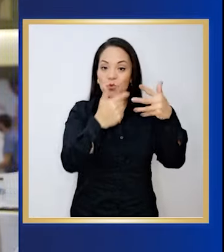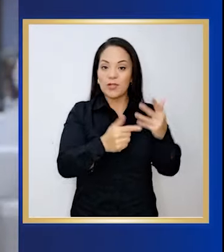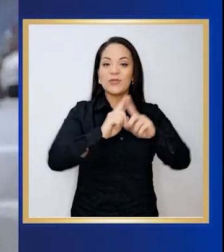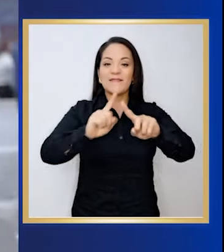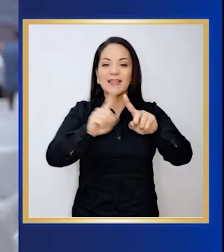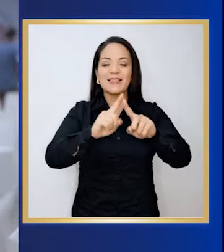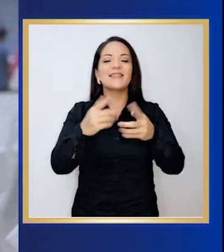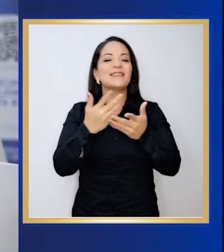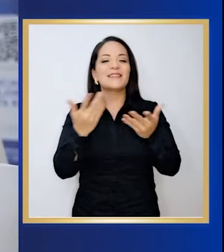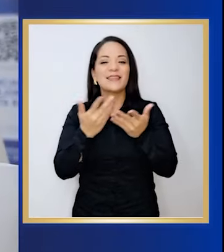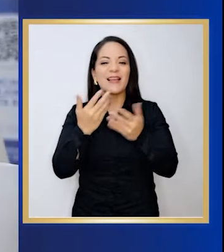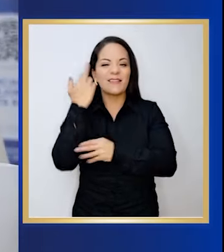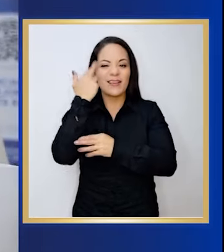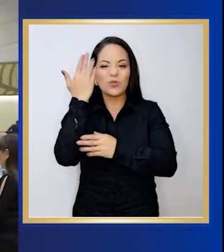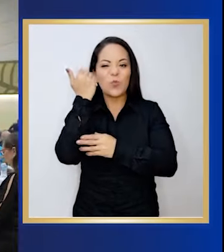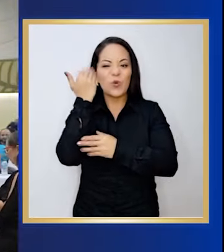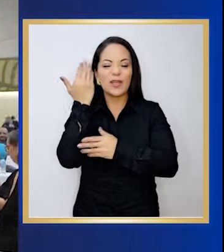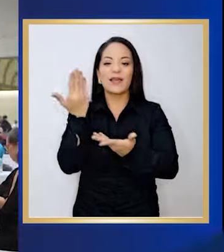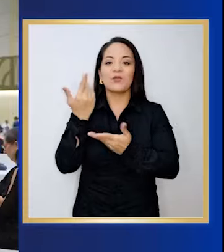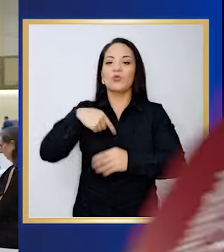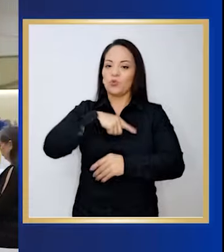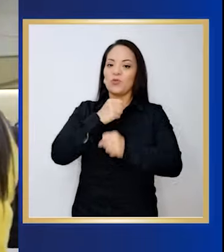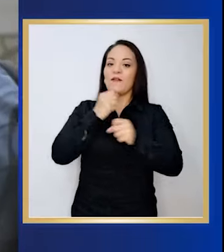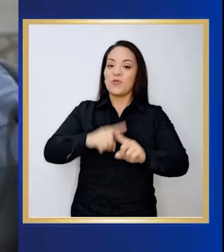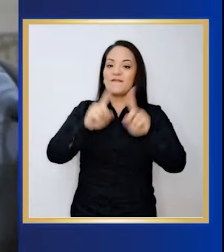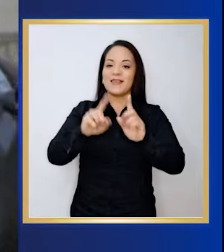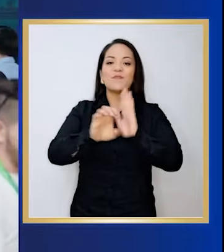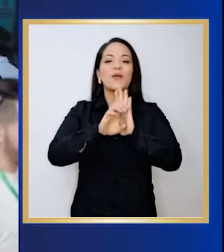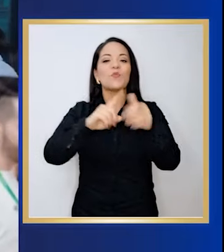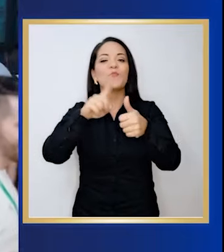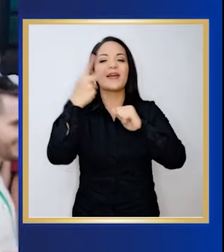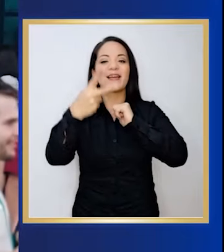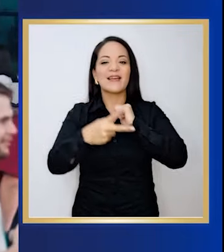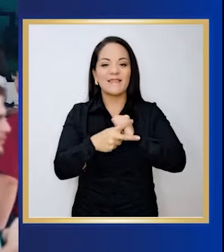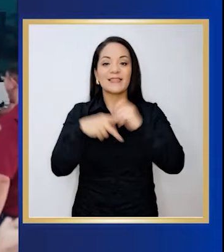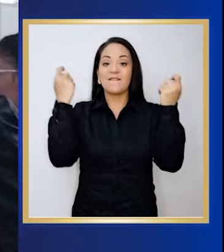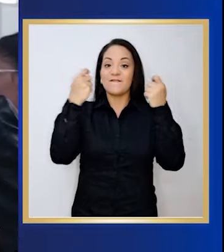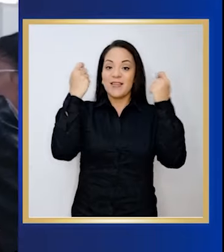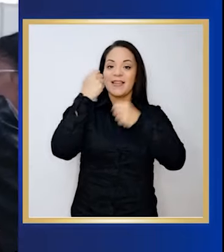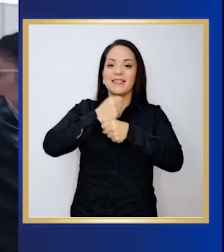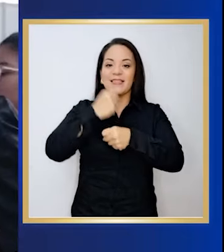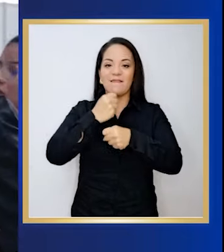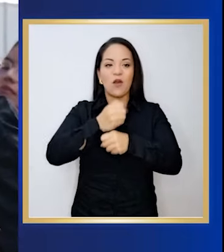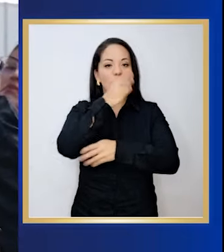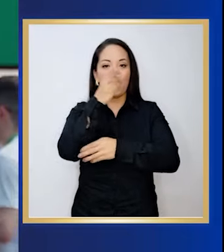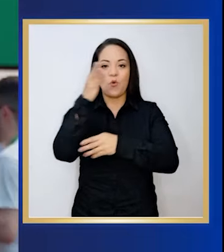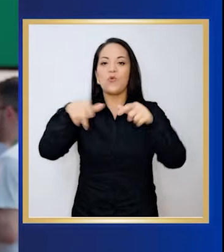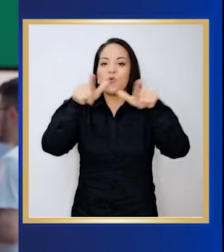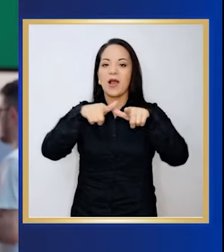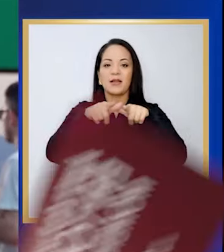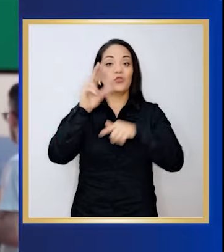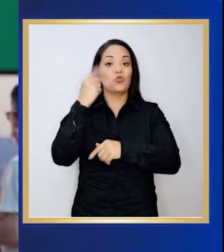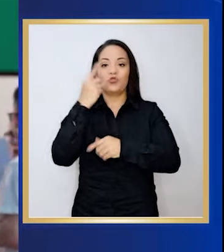resultados diferentes se debe a que estamos haciendo cosas muy diferentes Por ejemplo, por primera vez llevamos ferias de empleo a